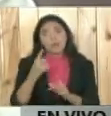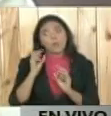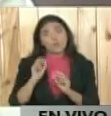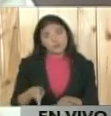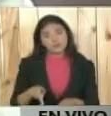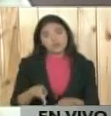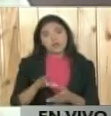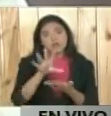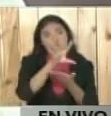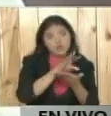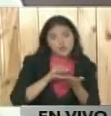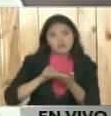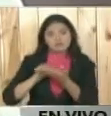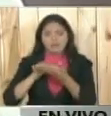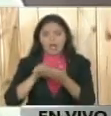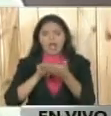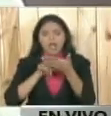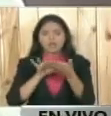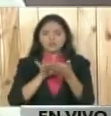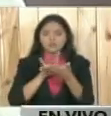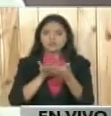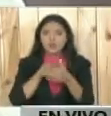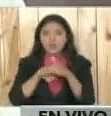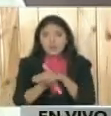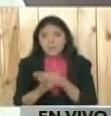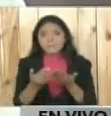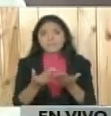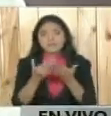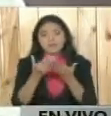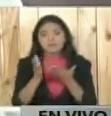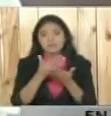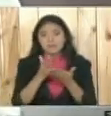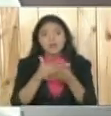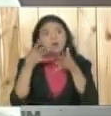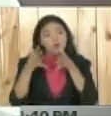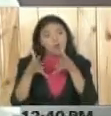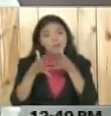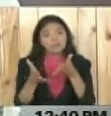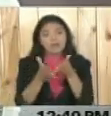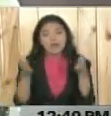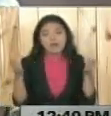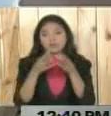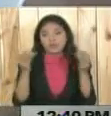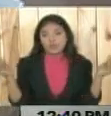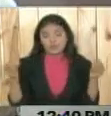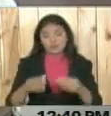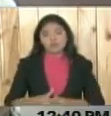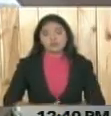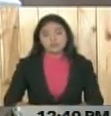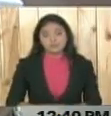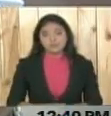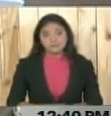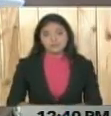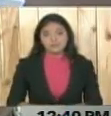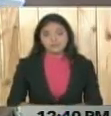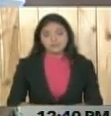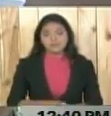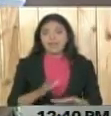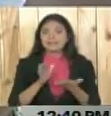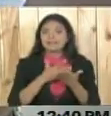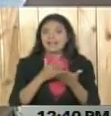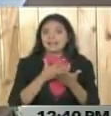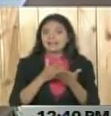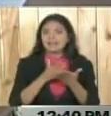lo baja y lo lee, ¿verdad? Lo imprime, sí, lo busca. Y recomendarlo. Y recomendarlo. Este libro se terminó